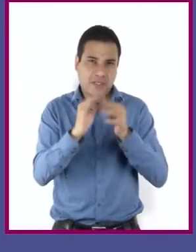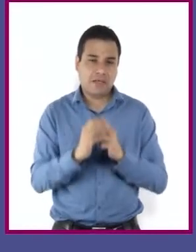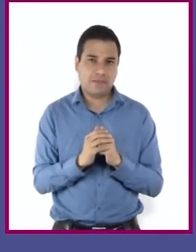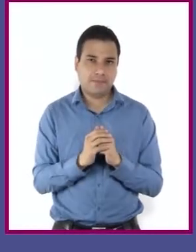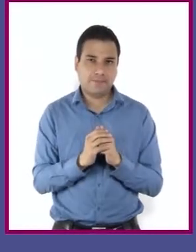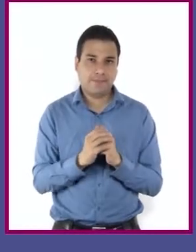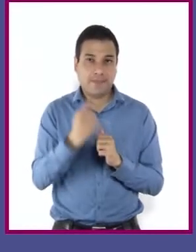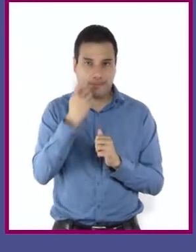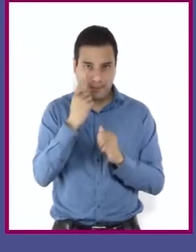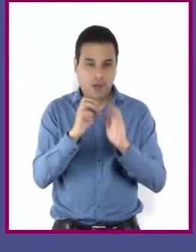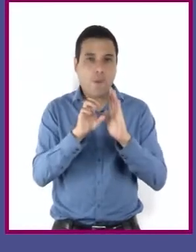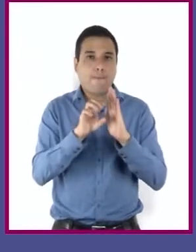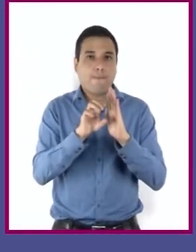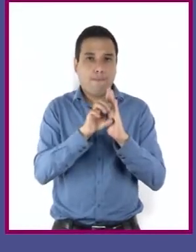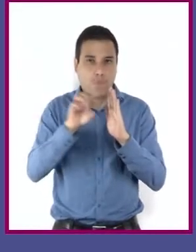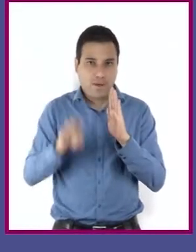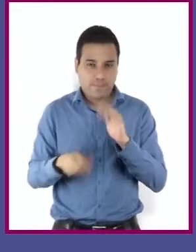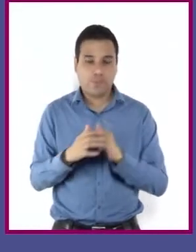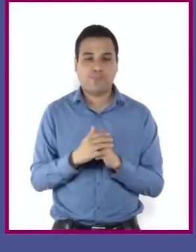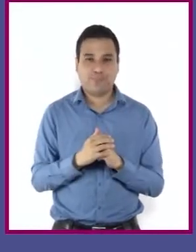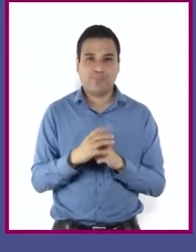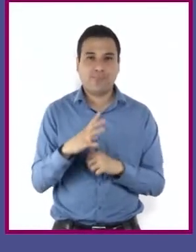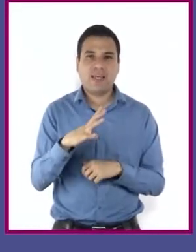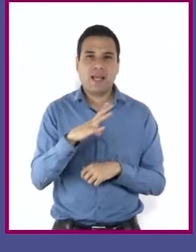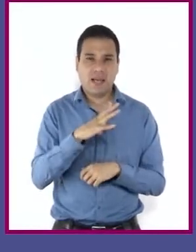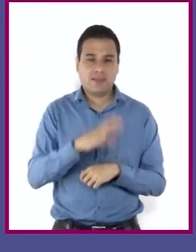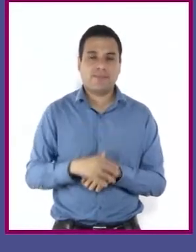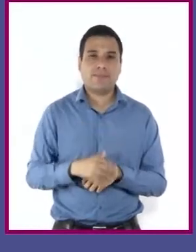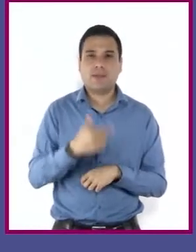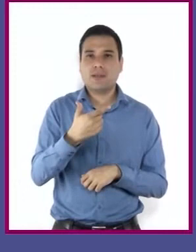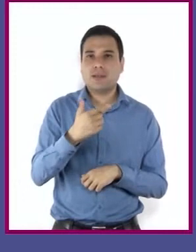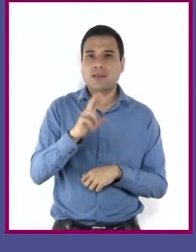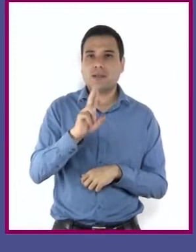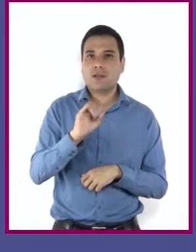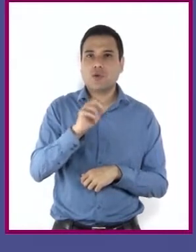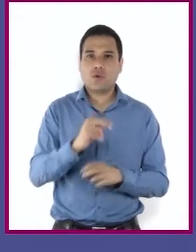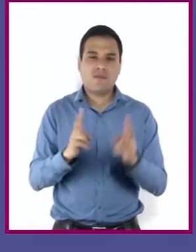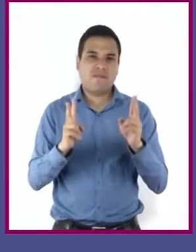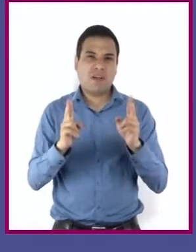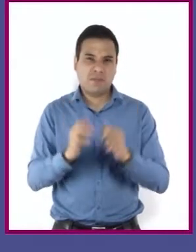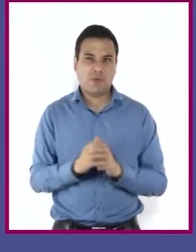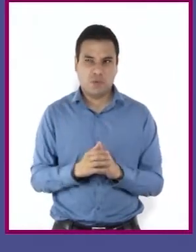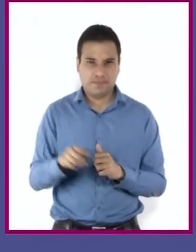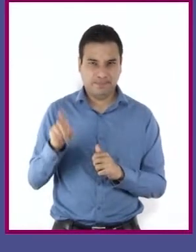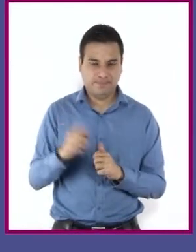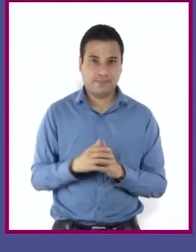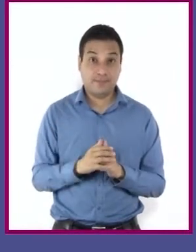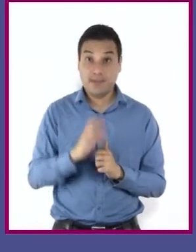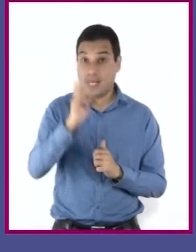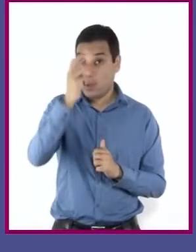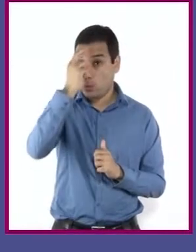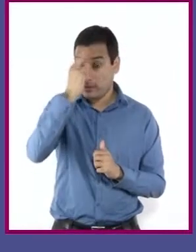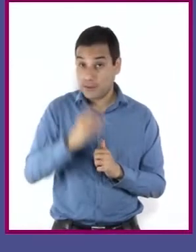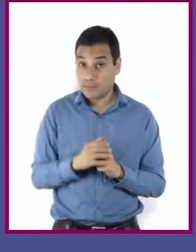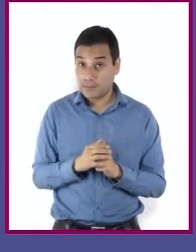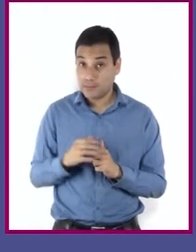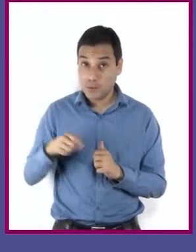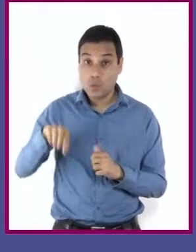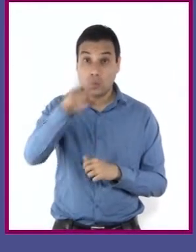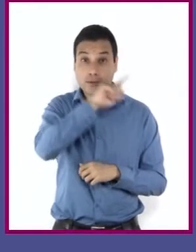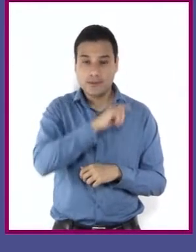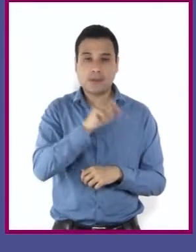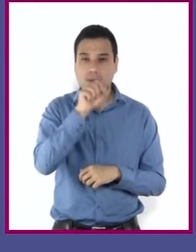referencia y ejemplo el siguiente fragmento de un guión que un alumno nos compartió. Recuerden que ustedes en casa también